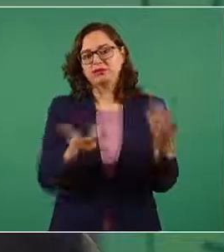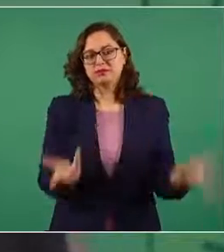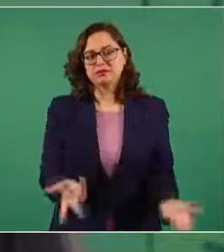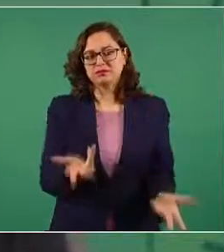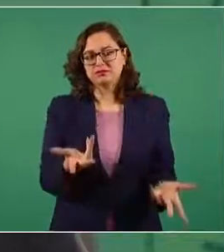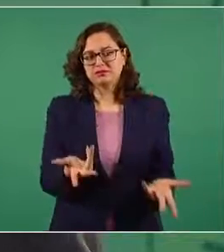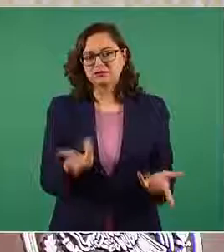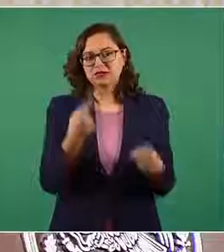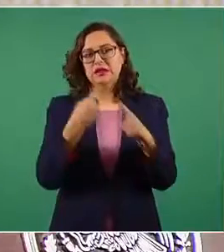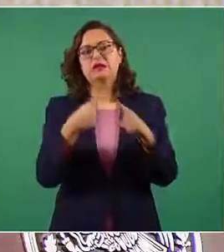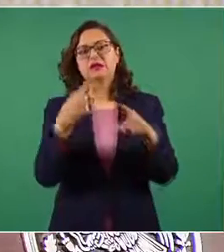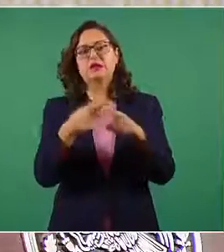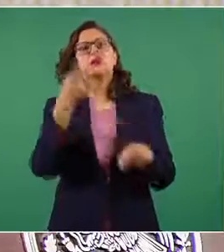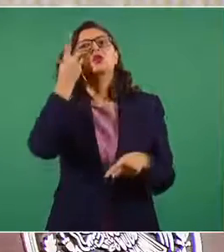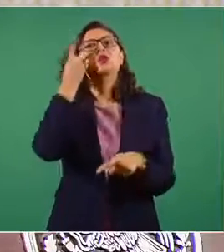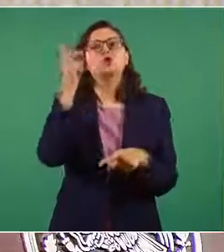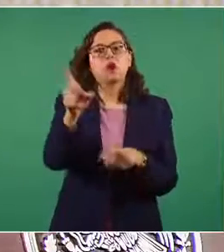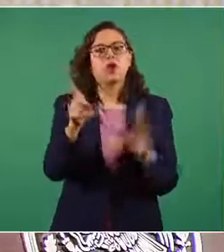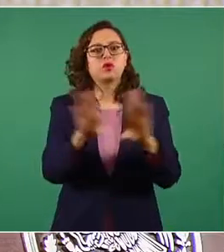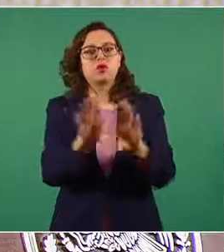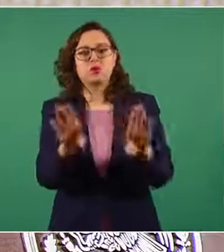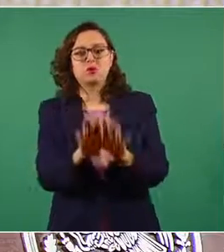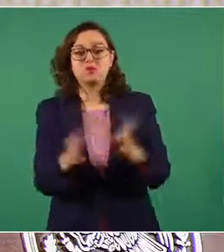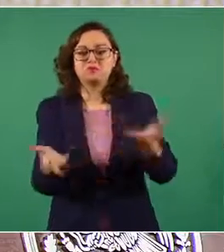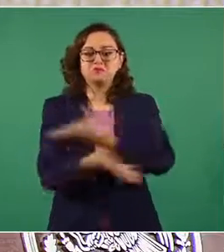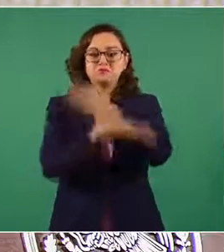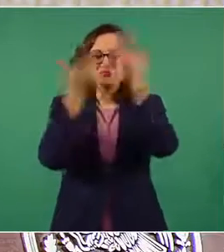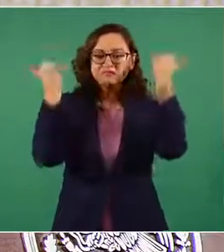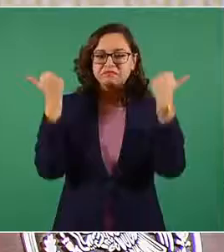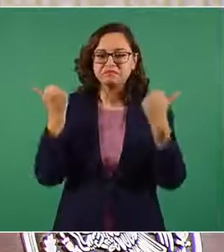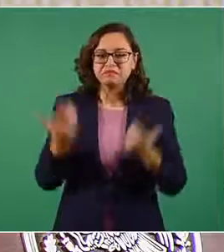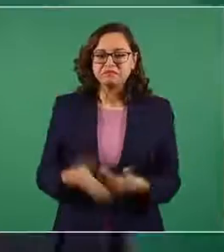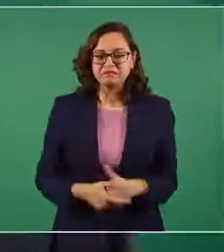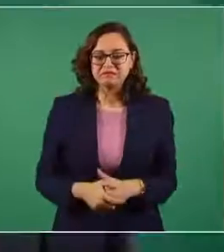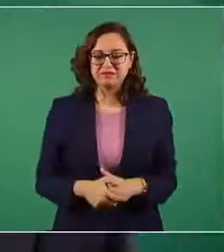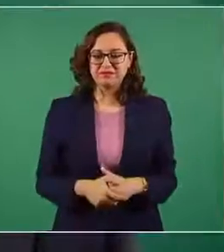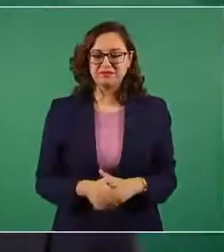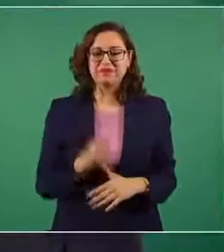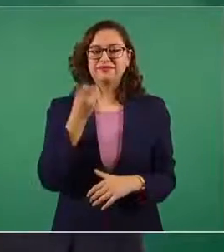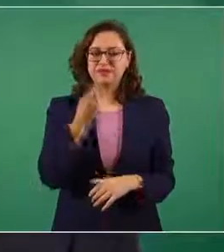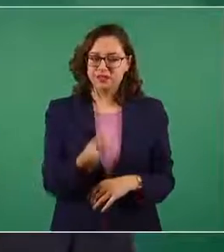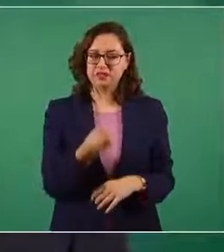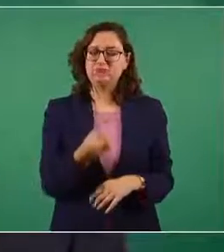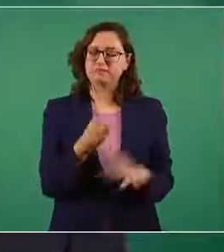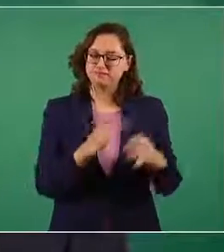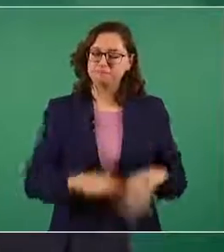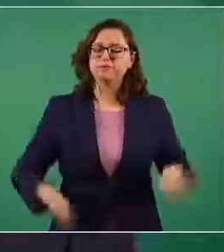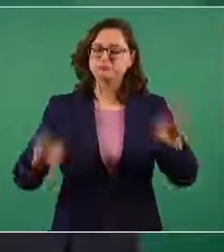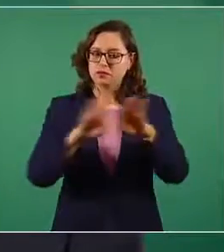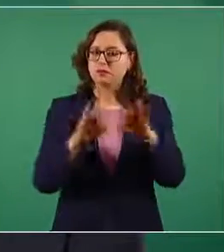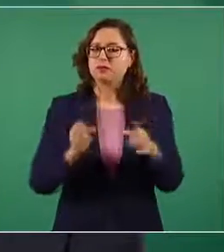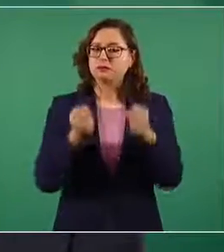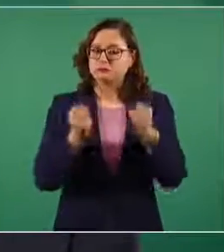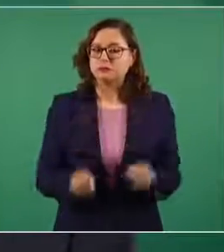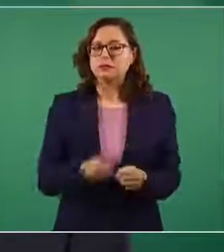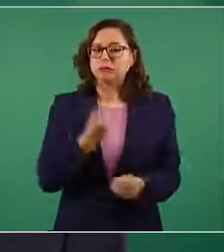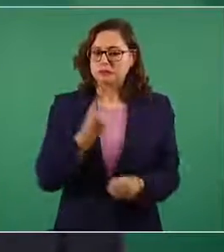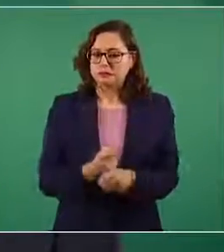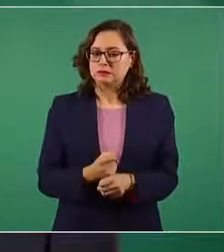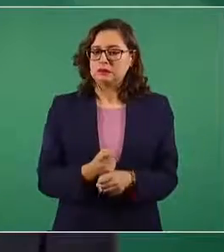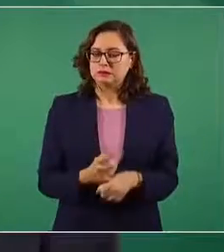sabe a quién responsabilizar. Entonces, por seguridad